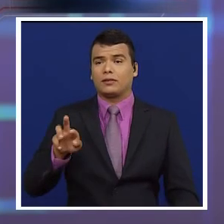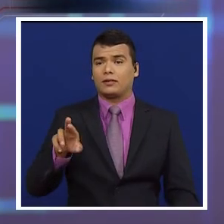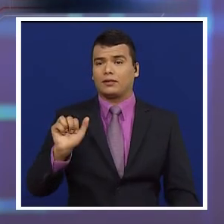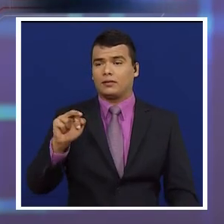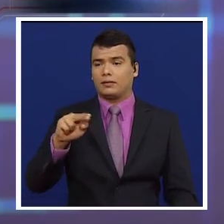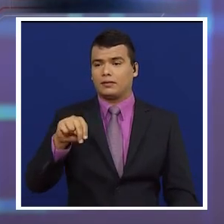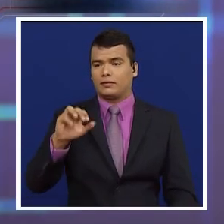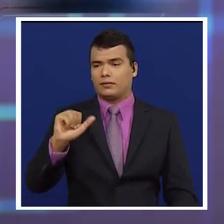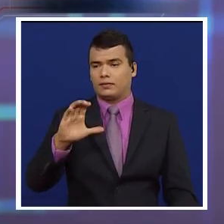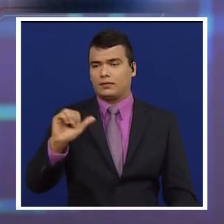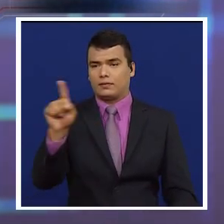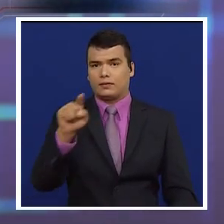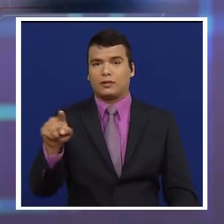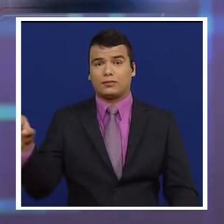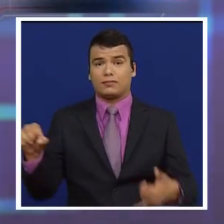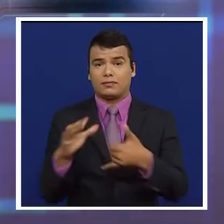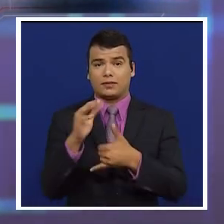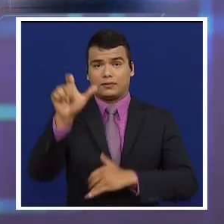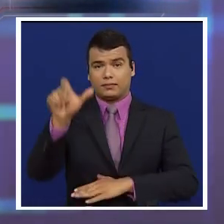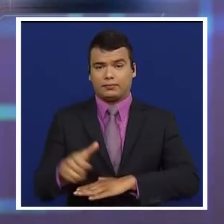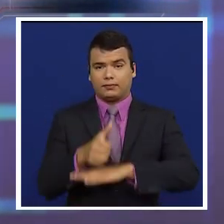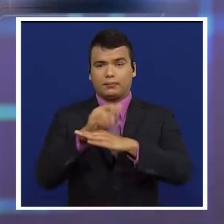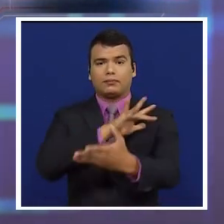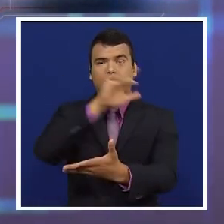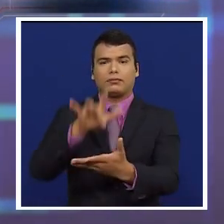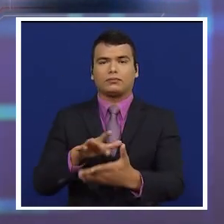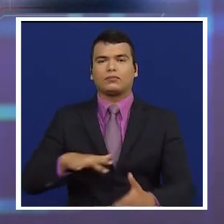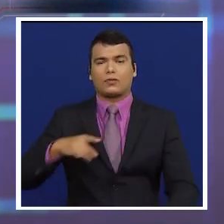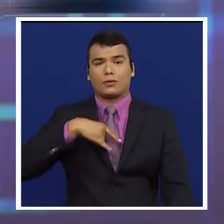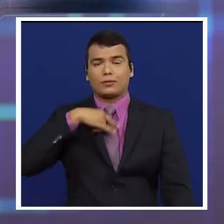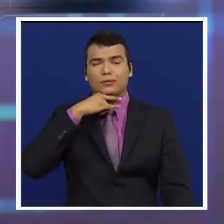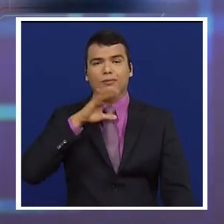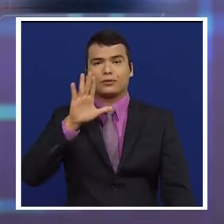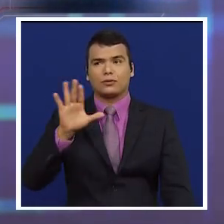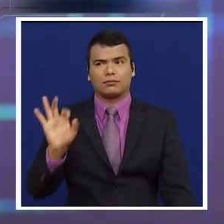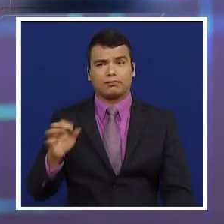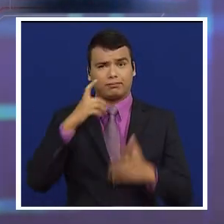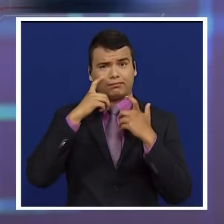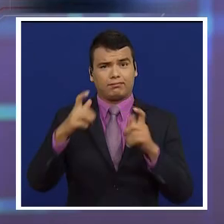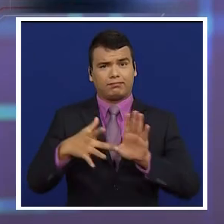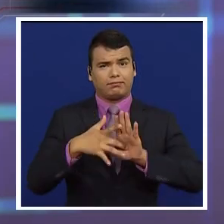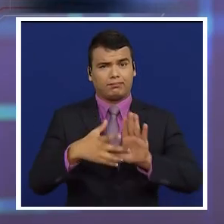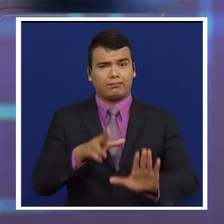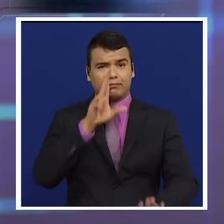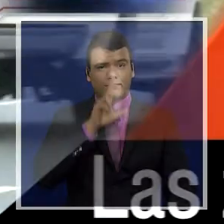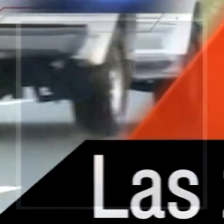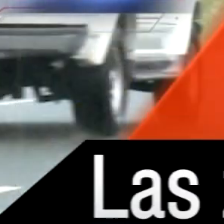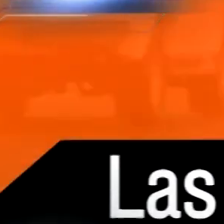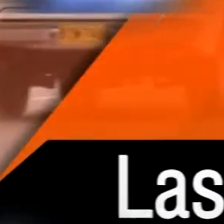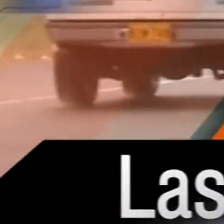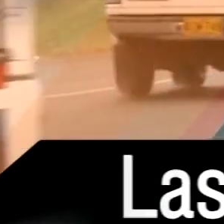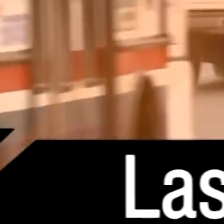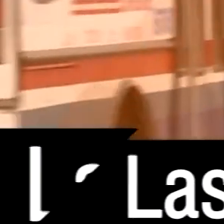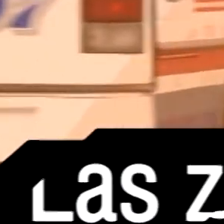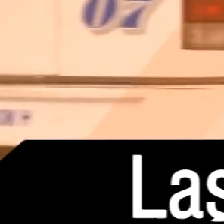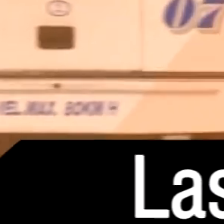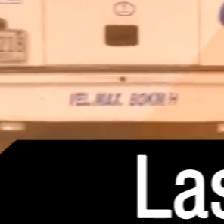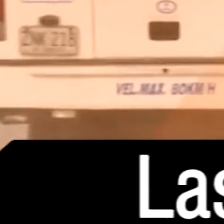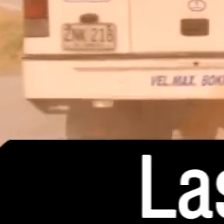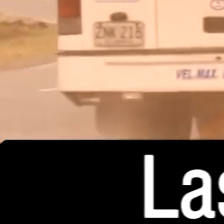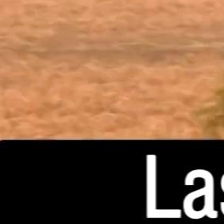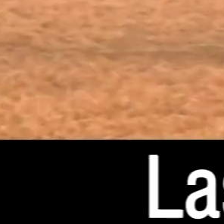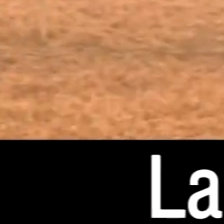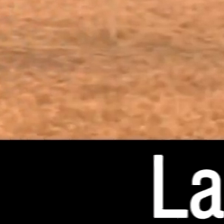colombiano. Nuestro director Oscar López Noguera estuvo en una zona franca en Yumbo que es modelo a nivel nacional. Las zonas